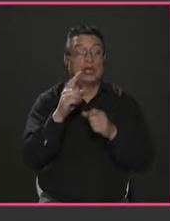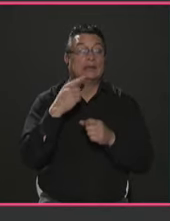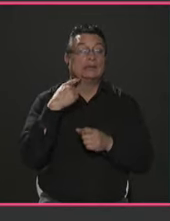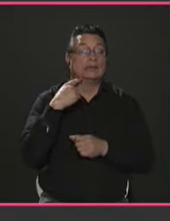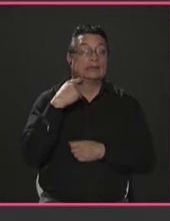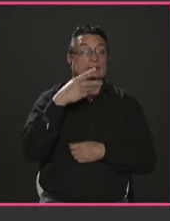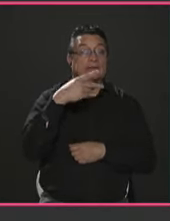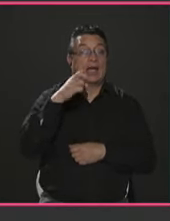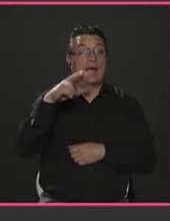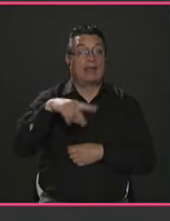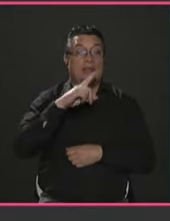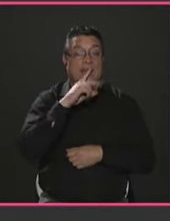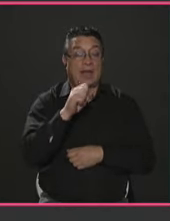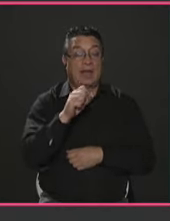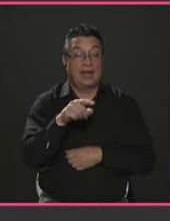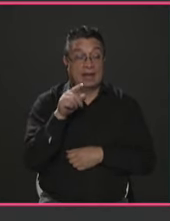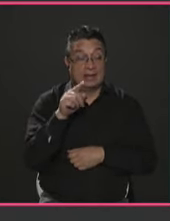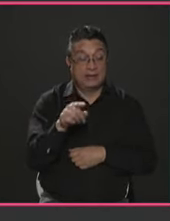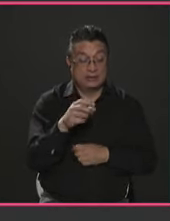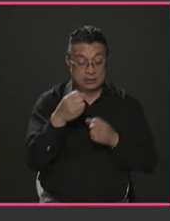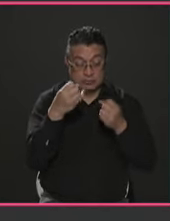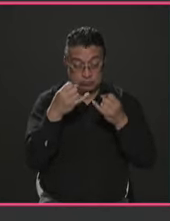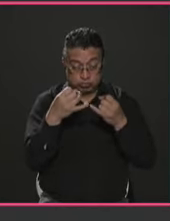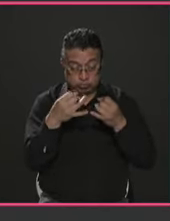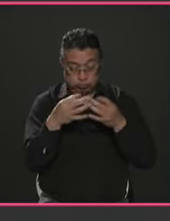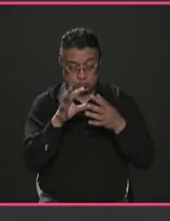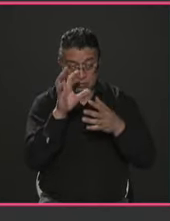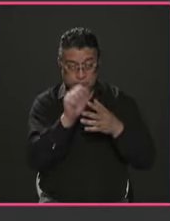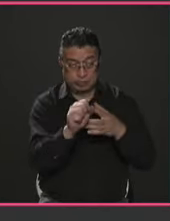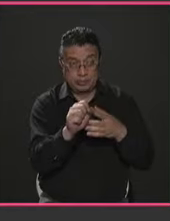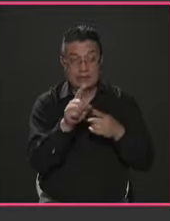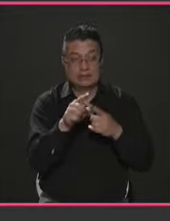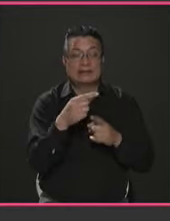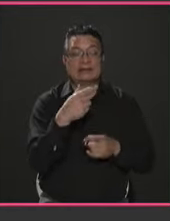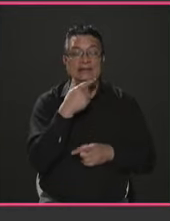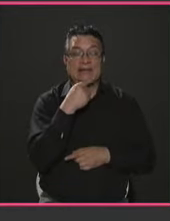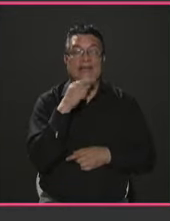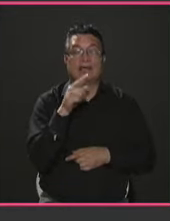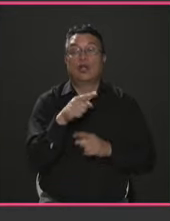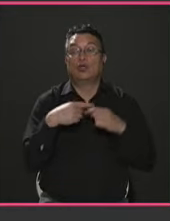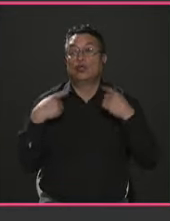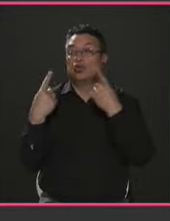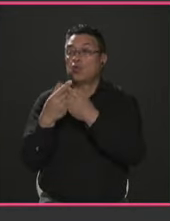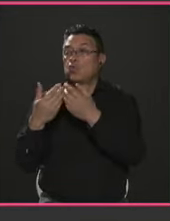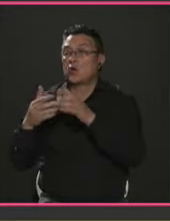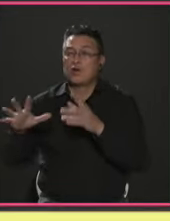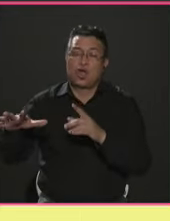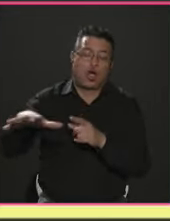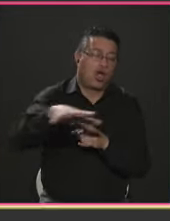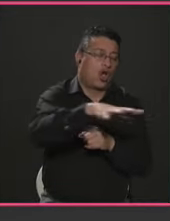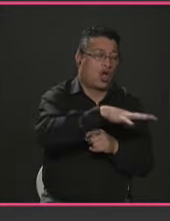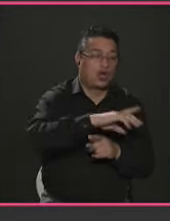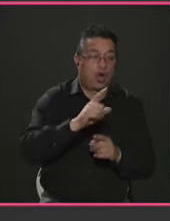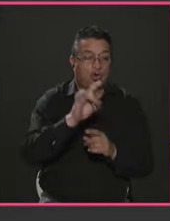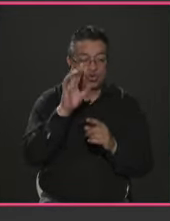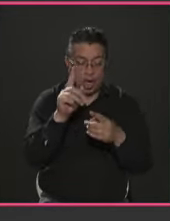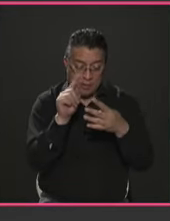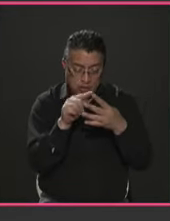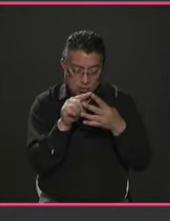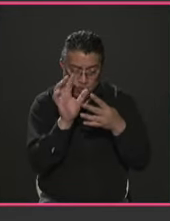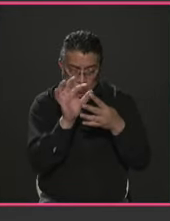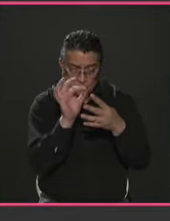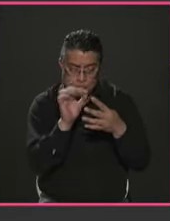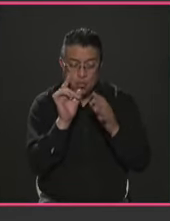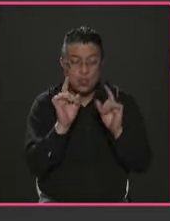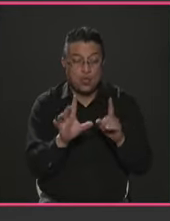virus y encontrar ese anticuerpo específico que hace lo que queremos no nos importa todo el resto queremos solamente ese anticuerpo Y esto es un